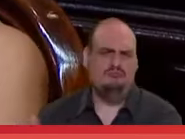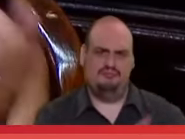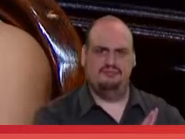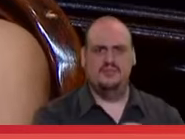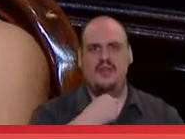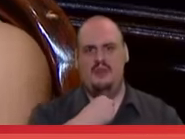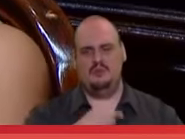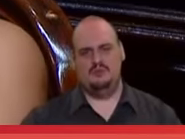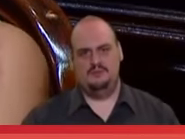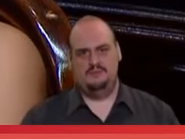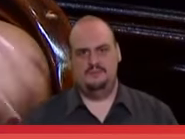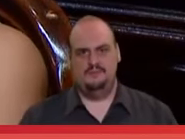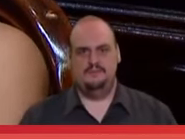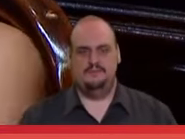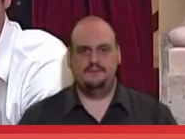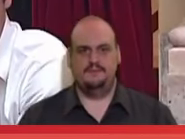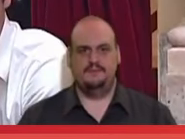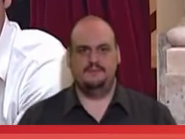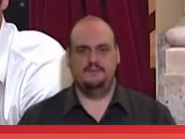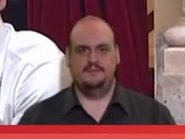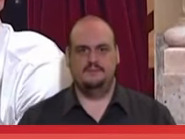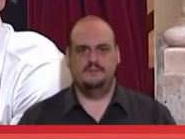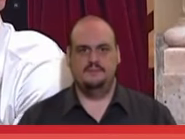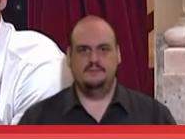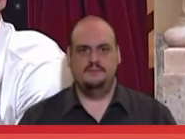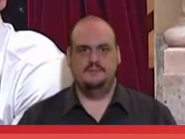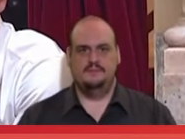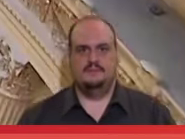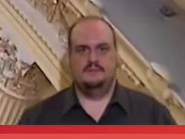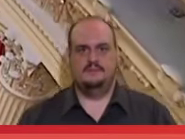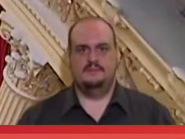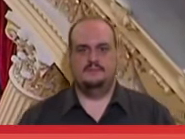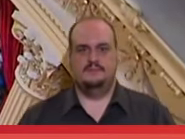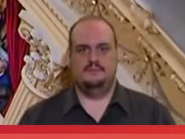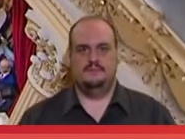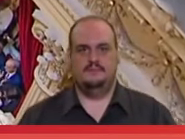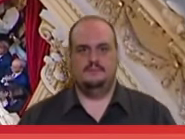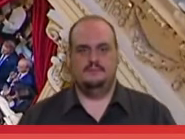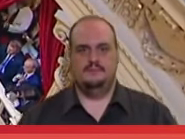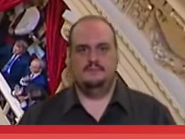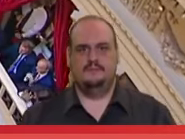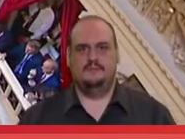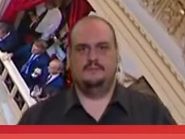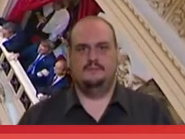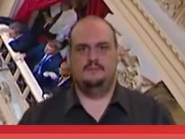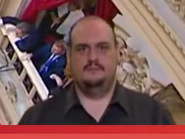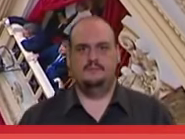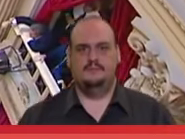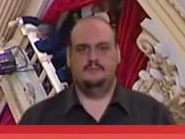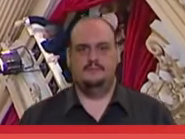superávit fiscal lo pueda después, como hoy aquí, venir para poder ayudar, para que haya obras, para fortalecer en sus